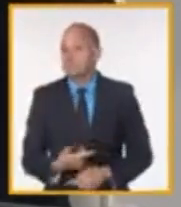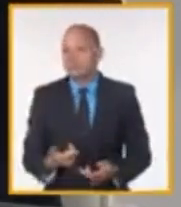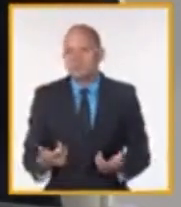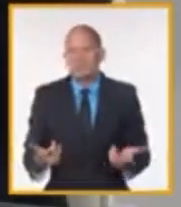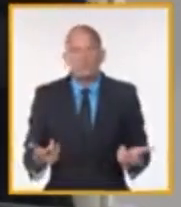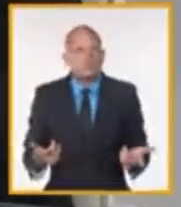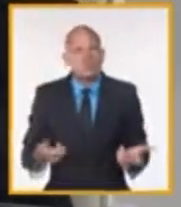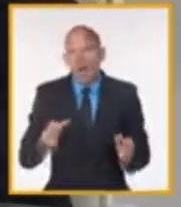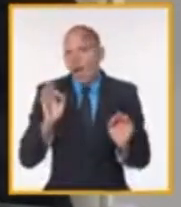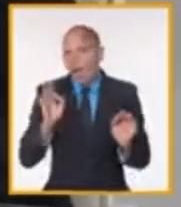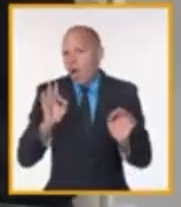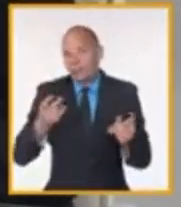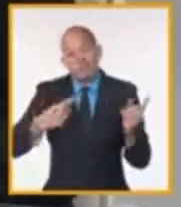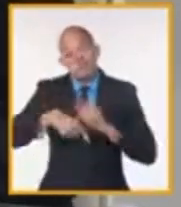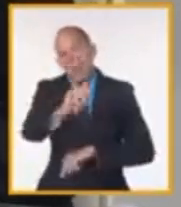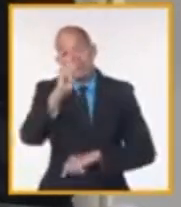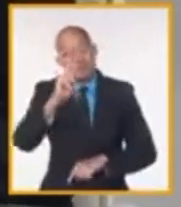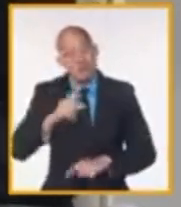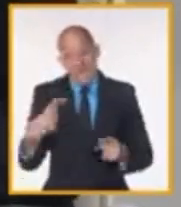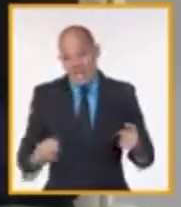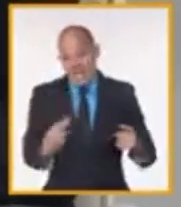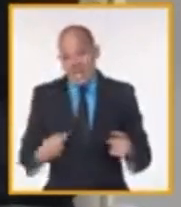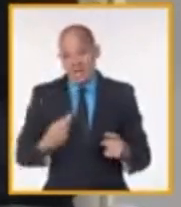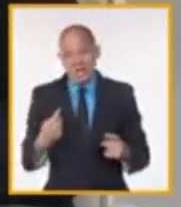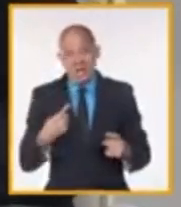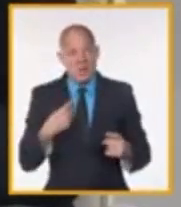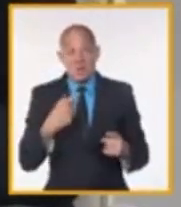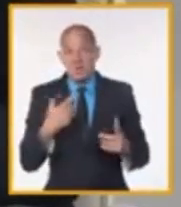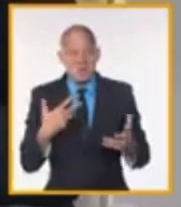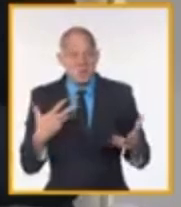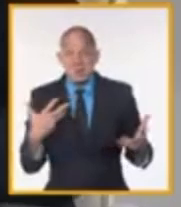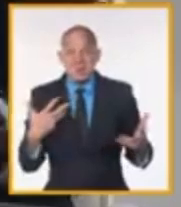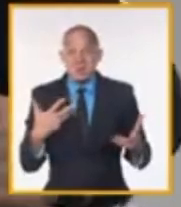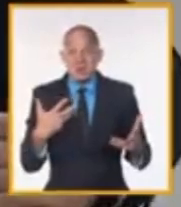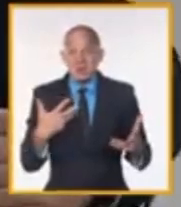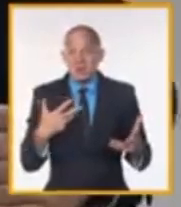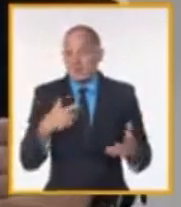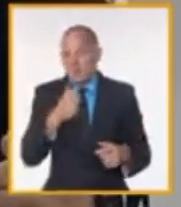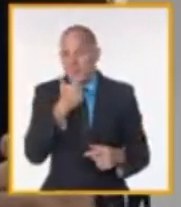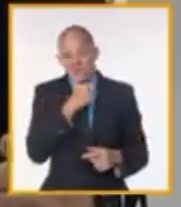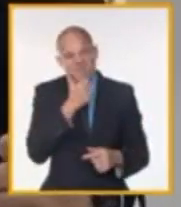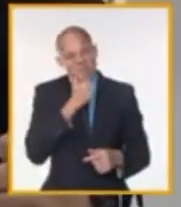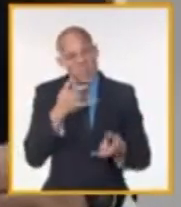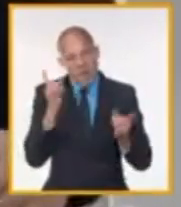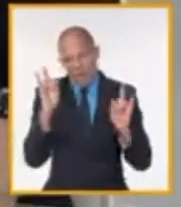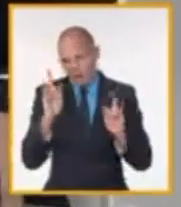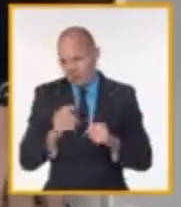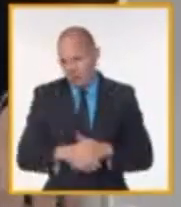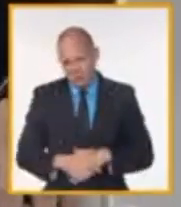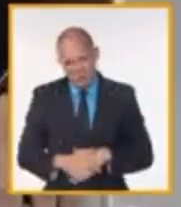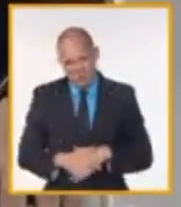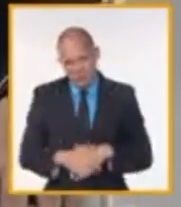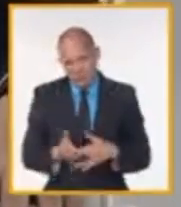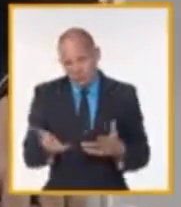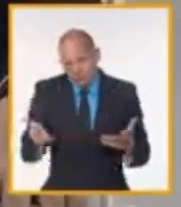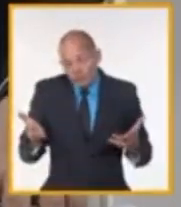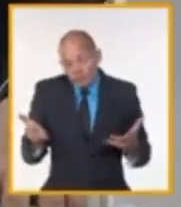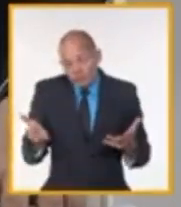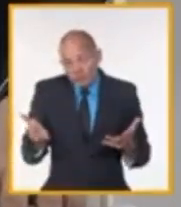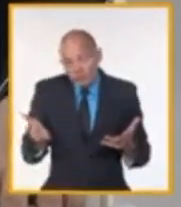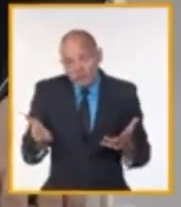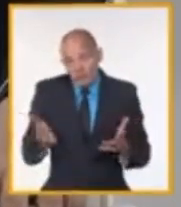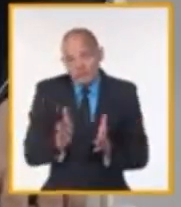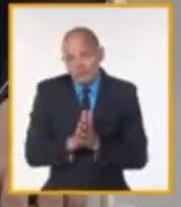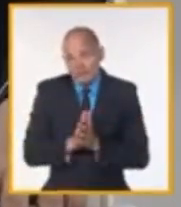mandan al enfrente y están muriendo Fíjate que esta esta locura de meterse